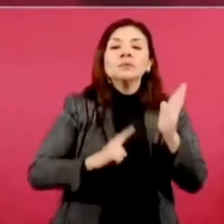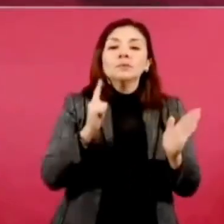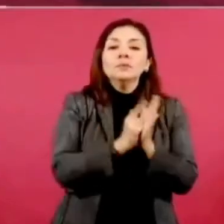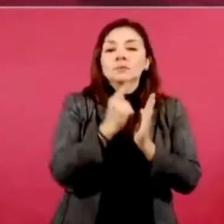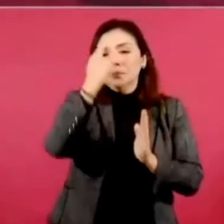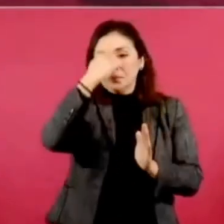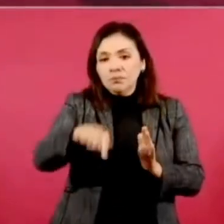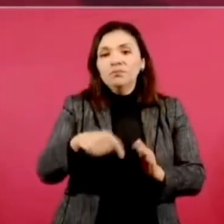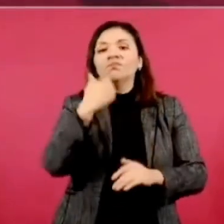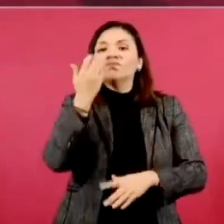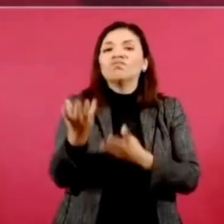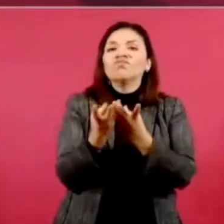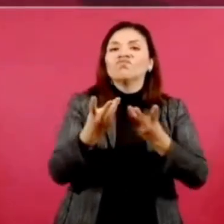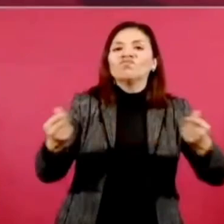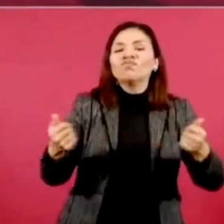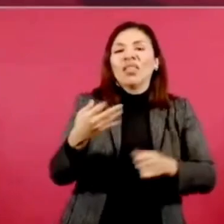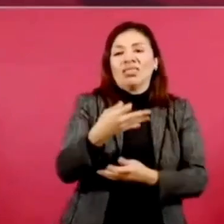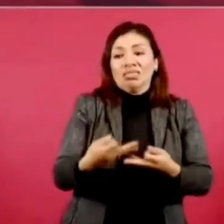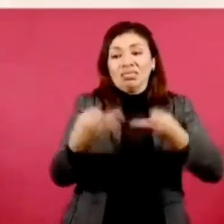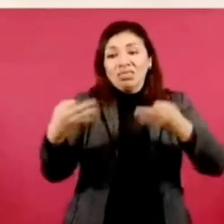para desaparecer el ejido,